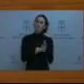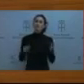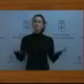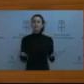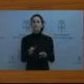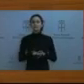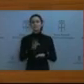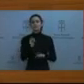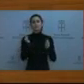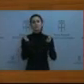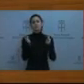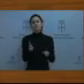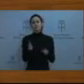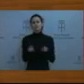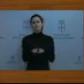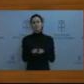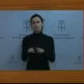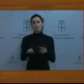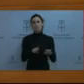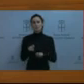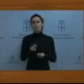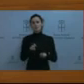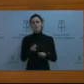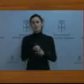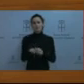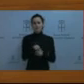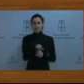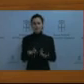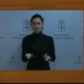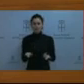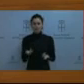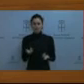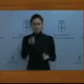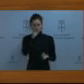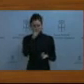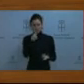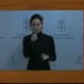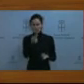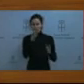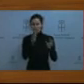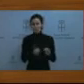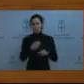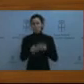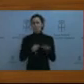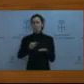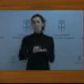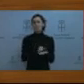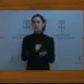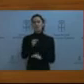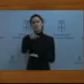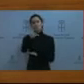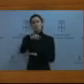favorecer la adquisición de productos locales. Yo les recuerdo que los procedimientos de contratación están sometidos al imperio de la ley.